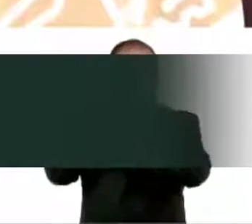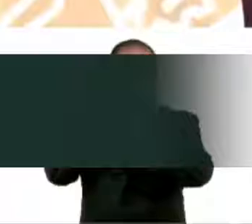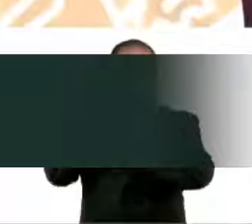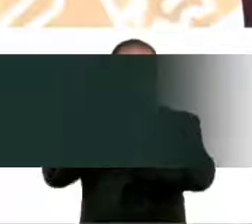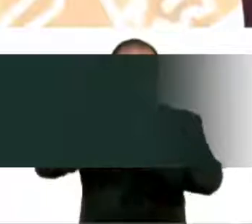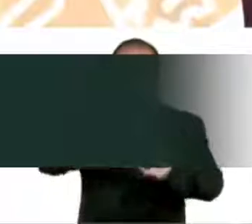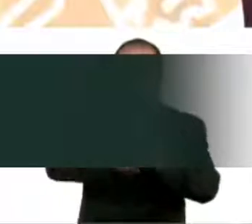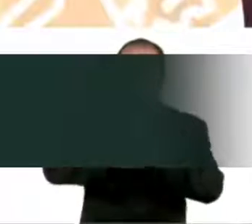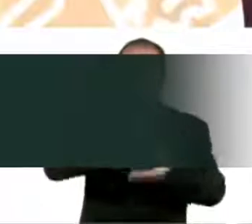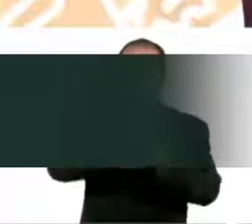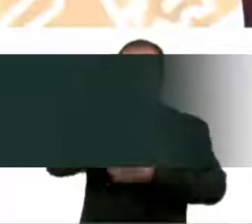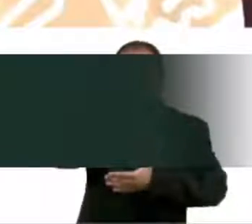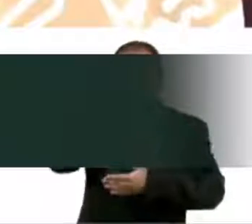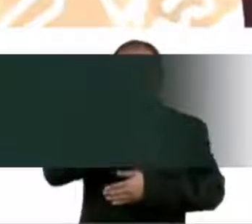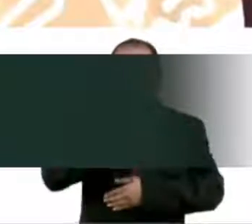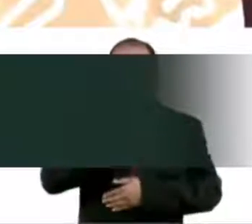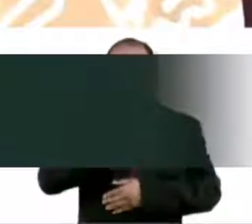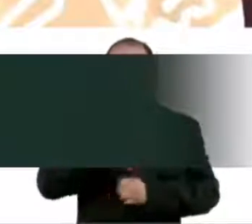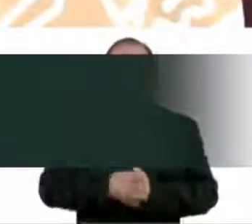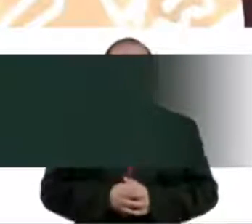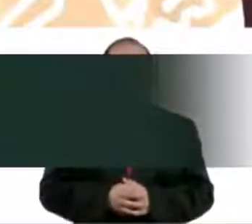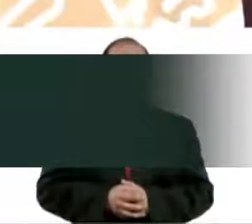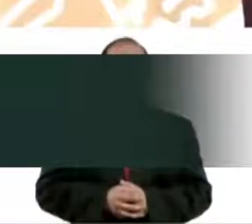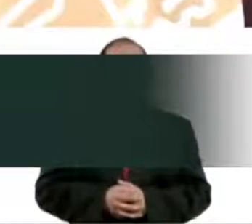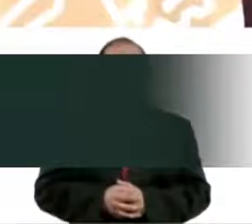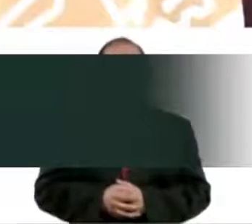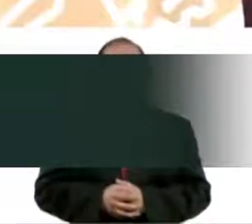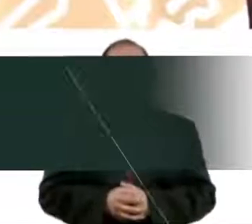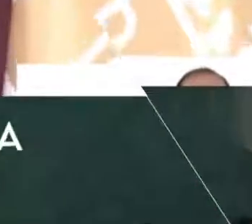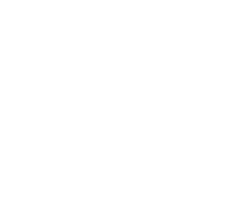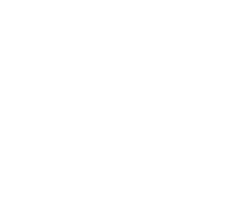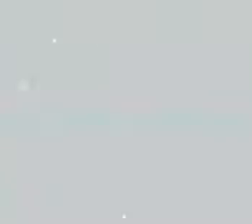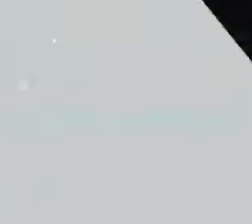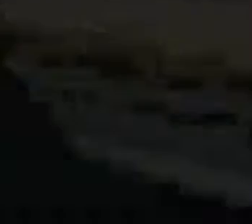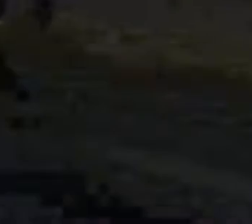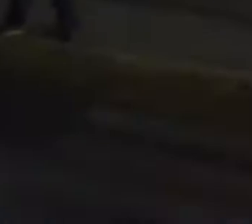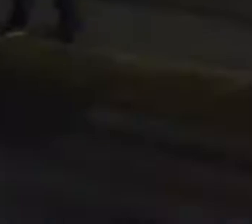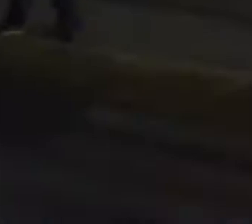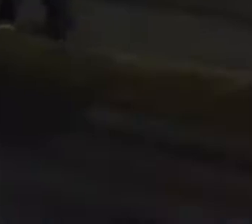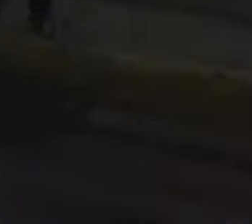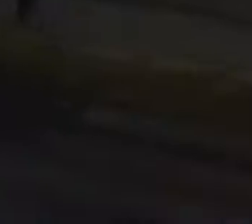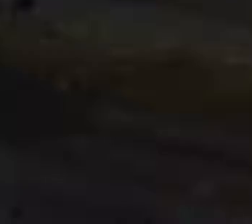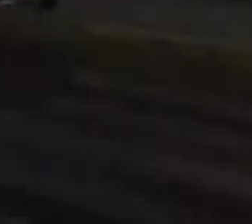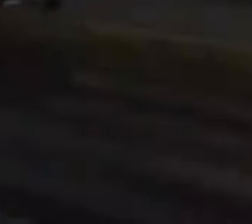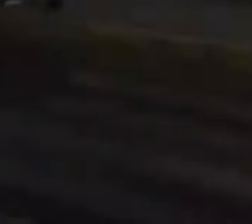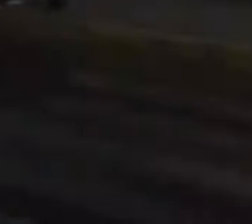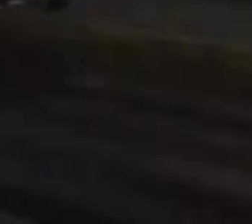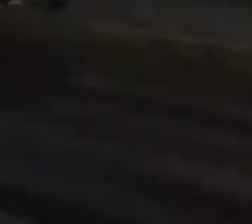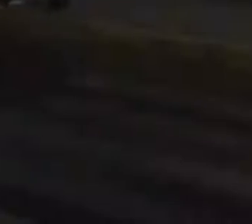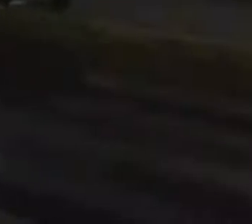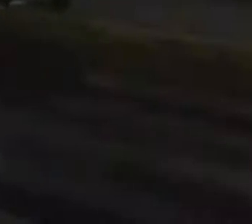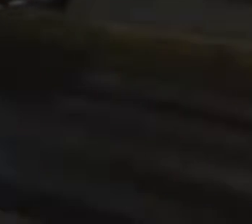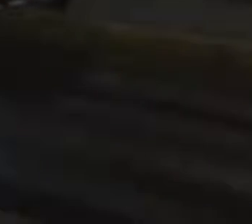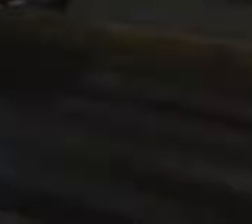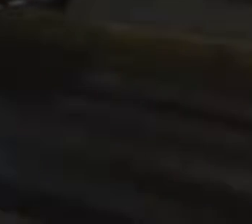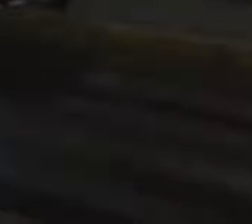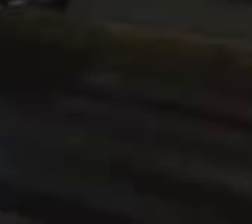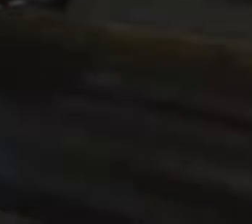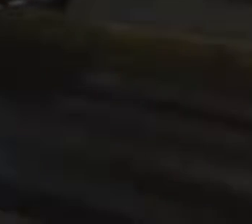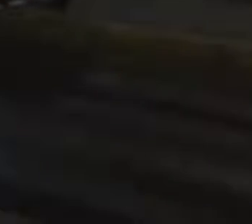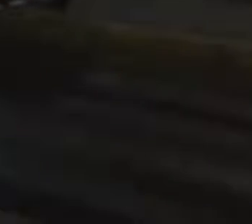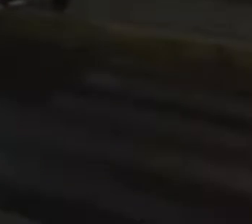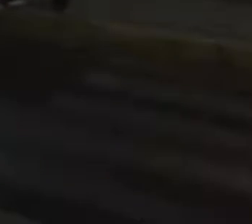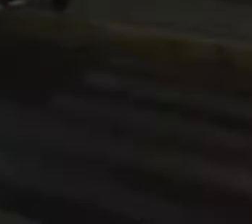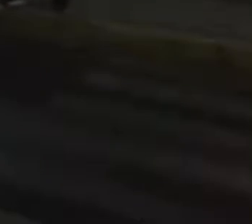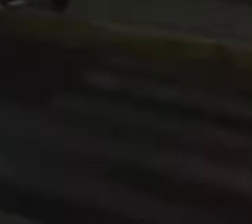registro de todos los conductores en el padrón de choferes asociados a la unidad.